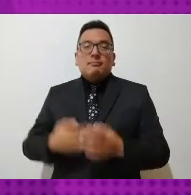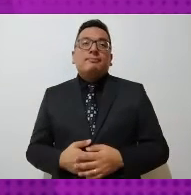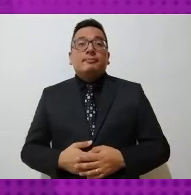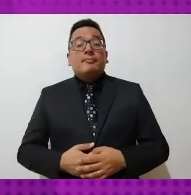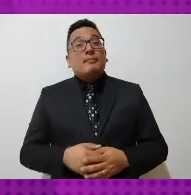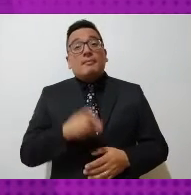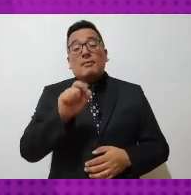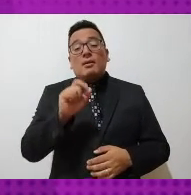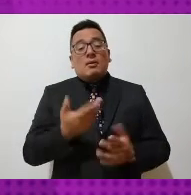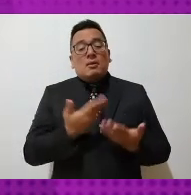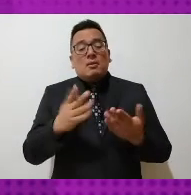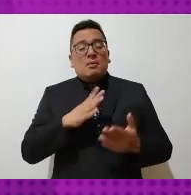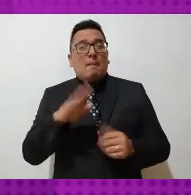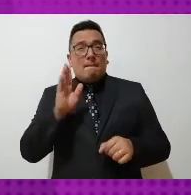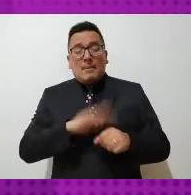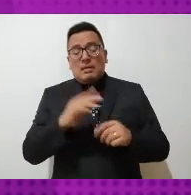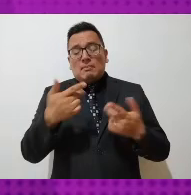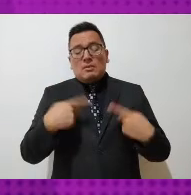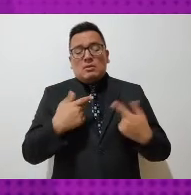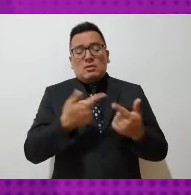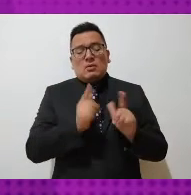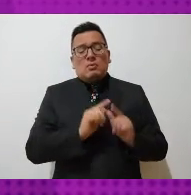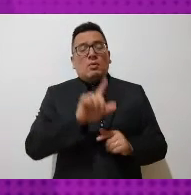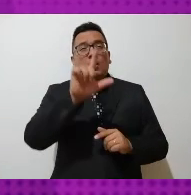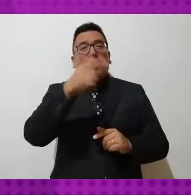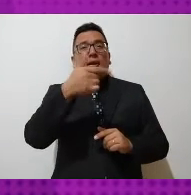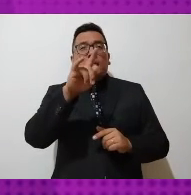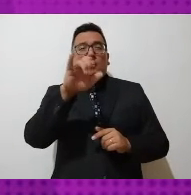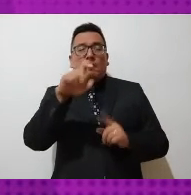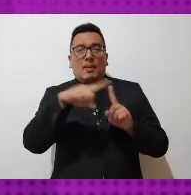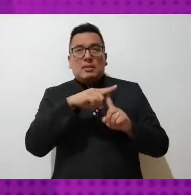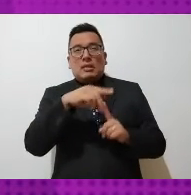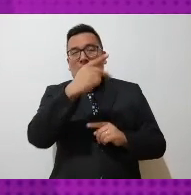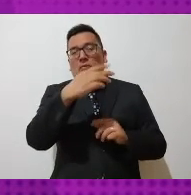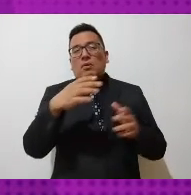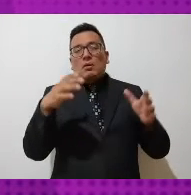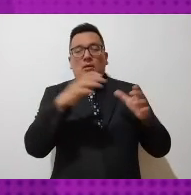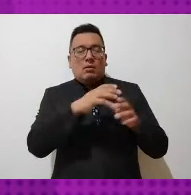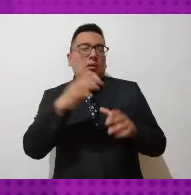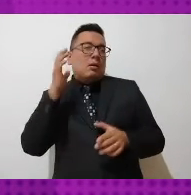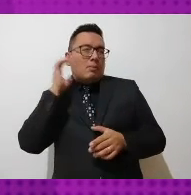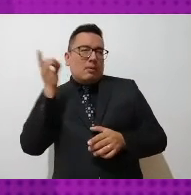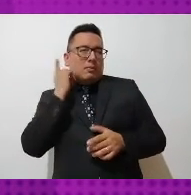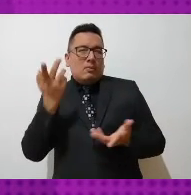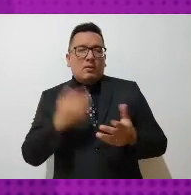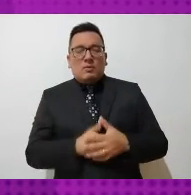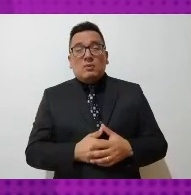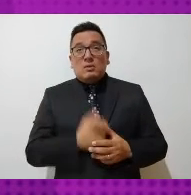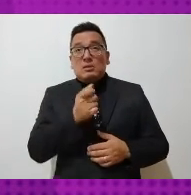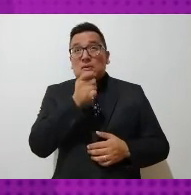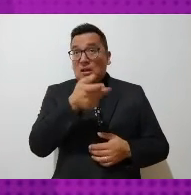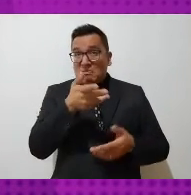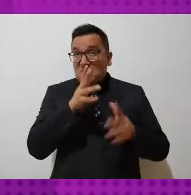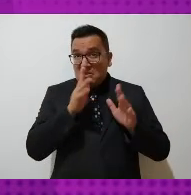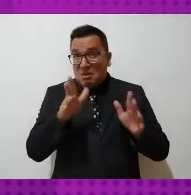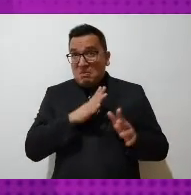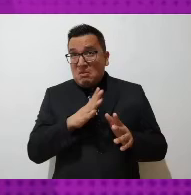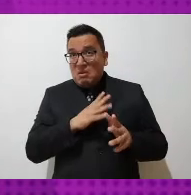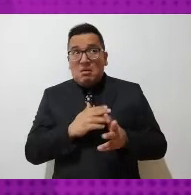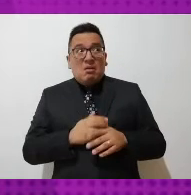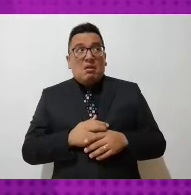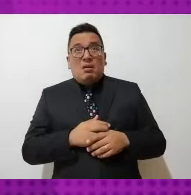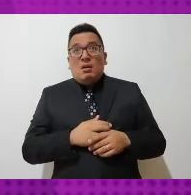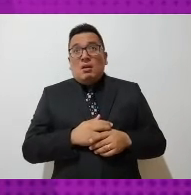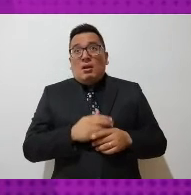que haya más personas de la diversidad sexual en la Cámara de Diputados no por ende va a significar que va a